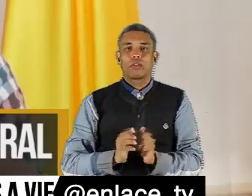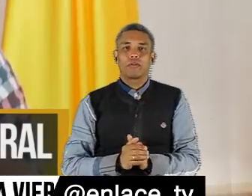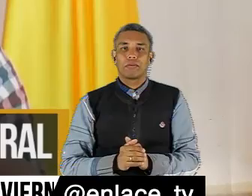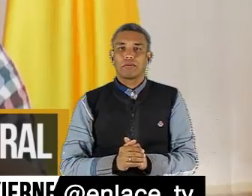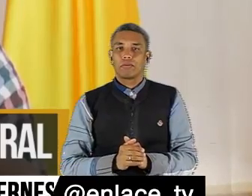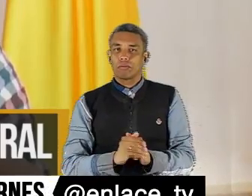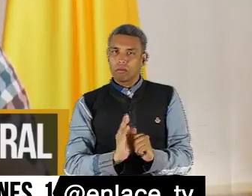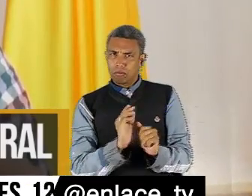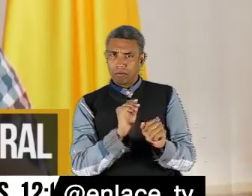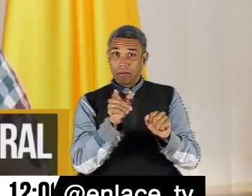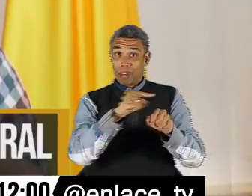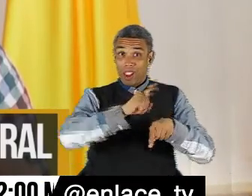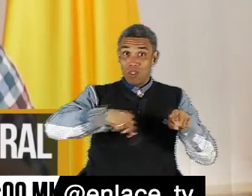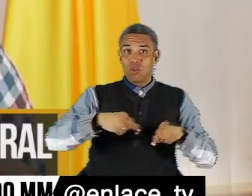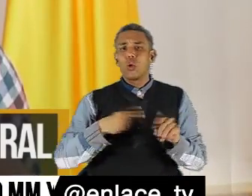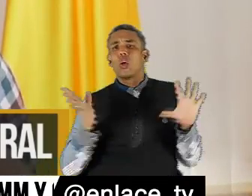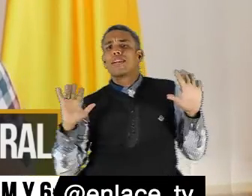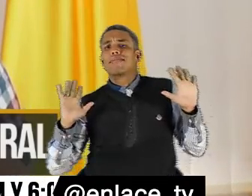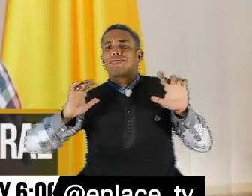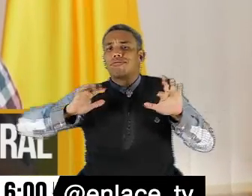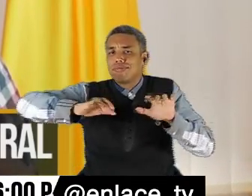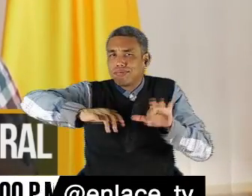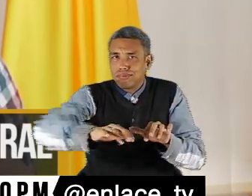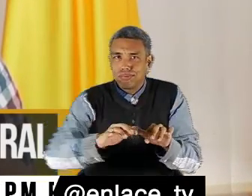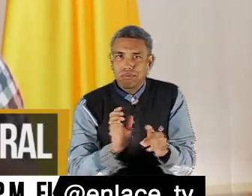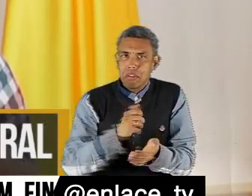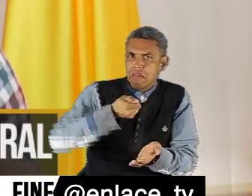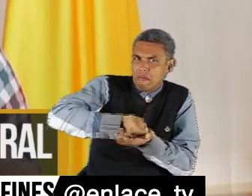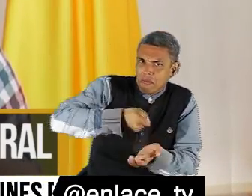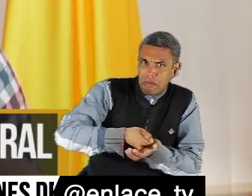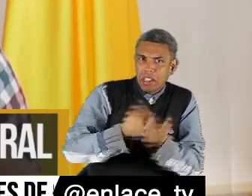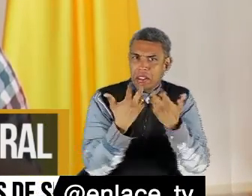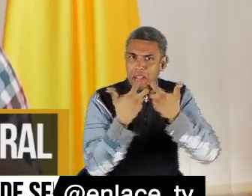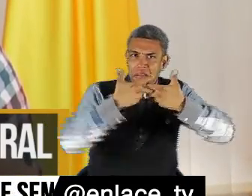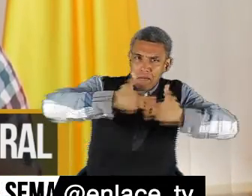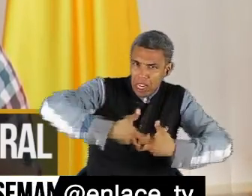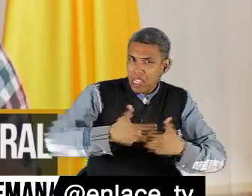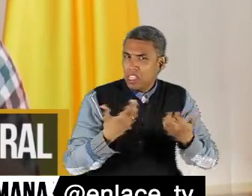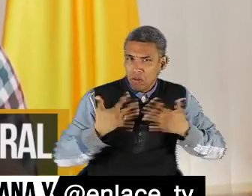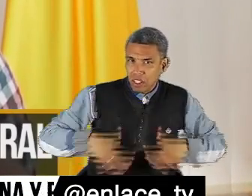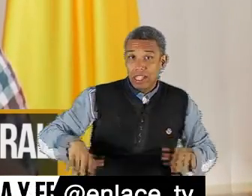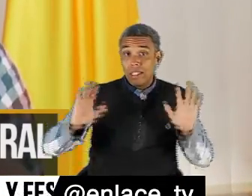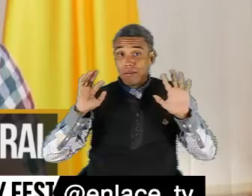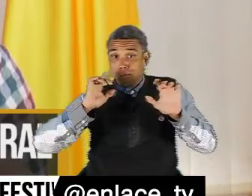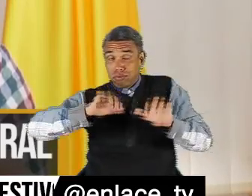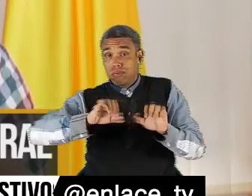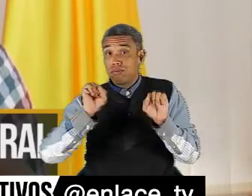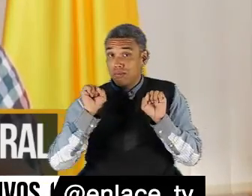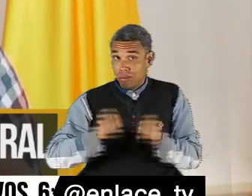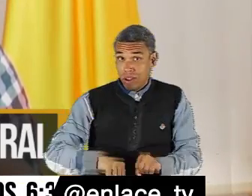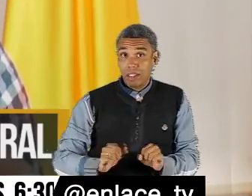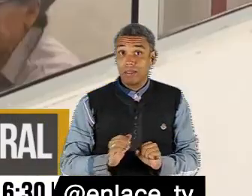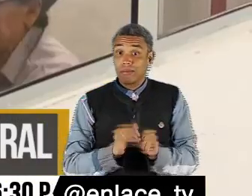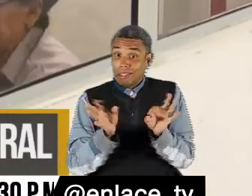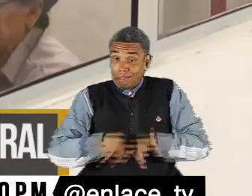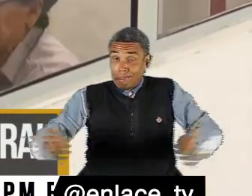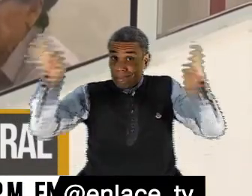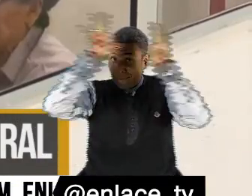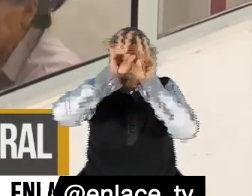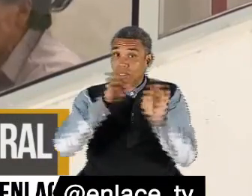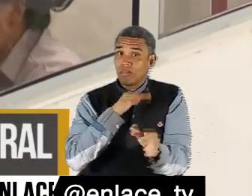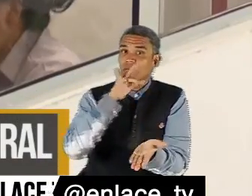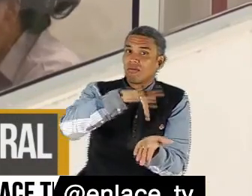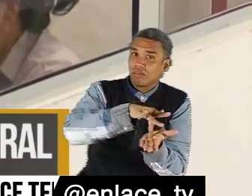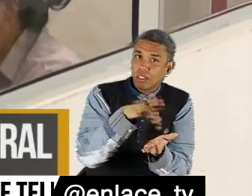esta gran asamblea general a todos nuestros empresarios. Es un espacio propicio para retroalimentar, para